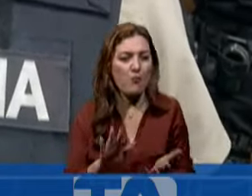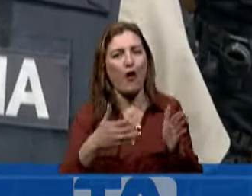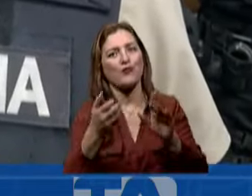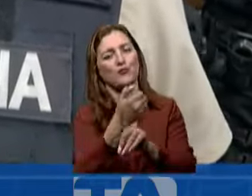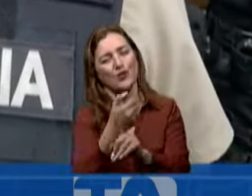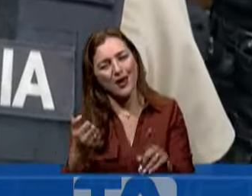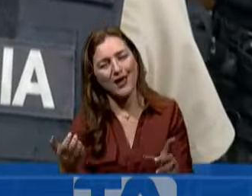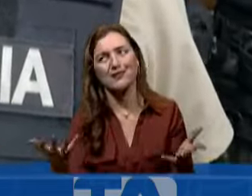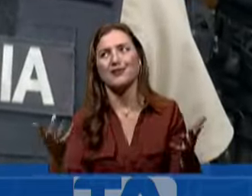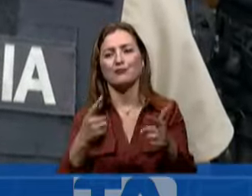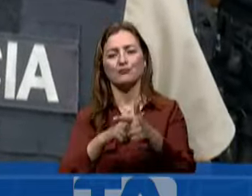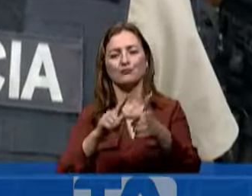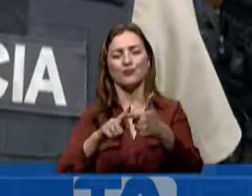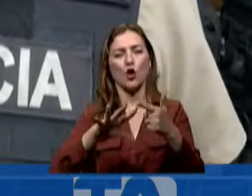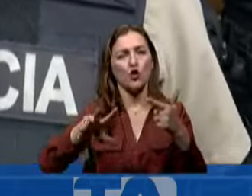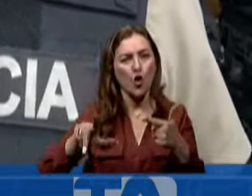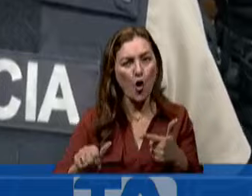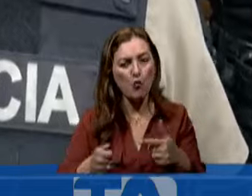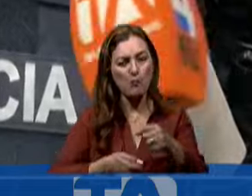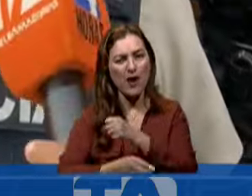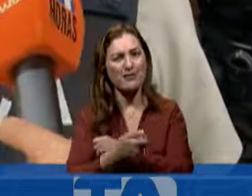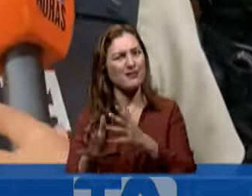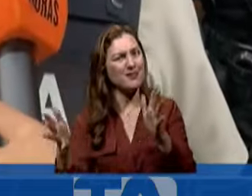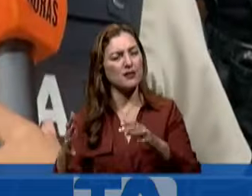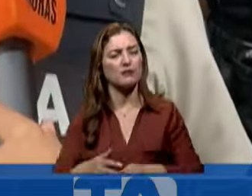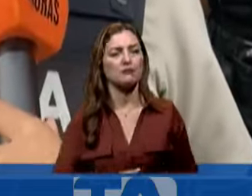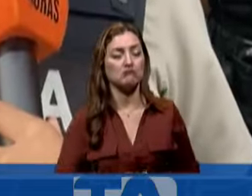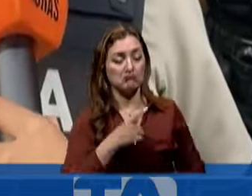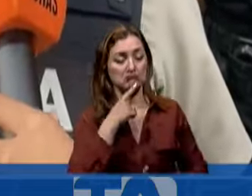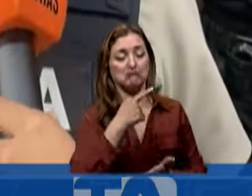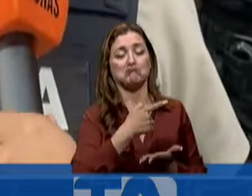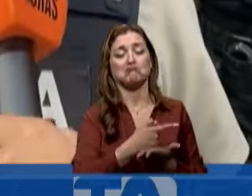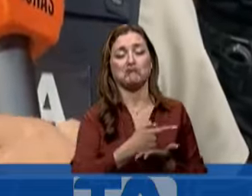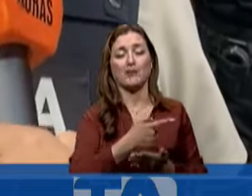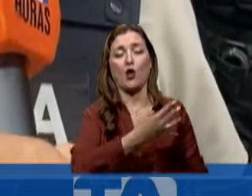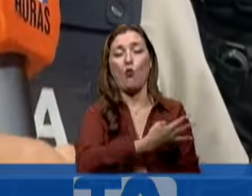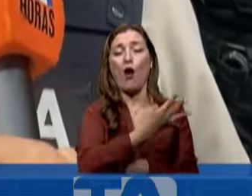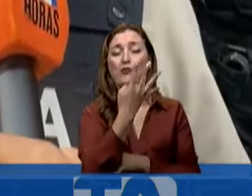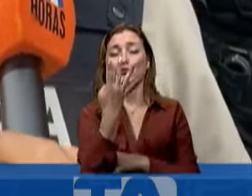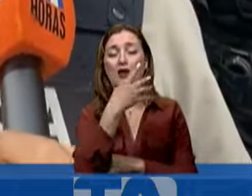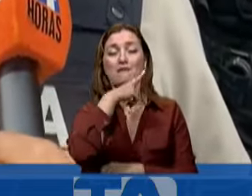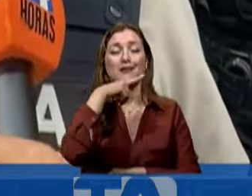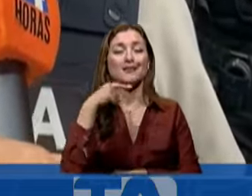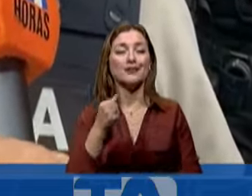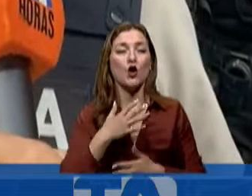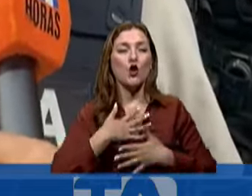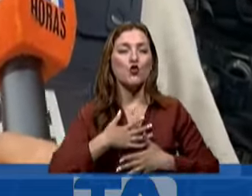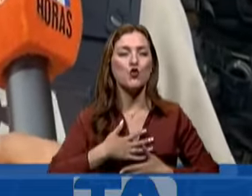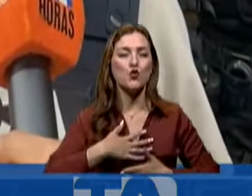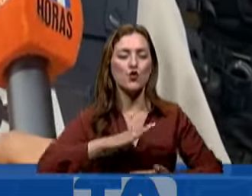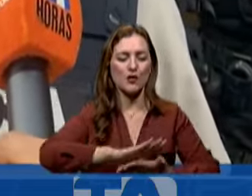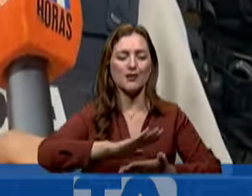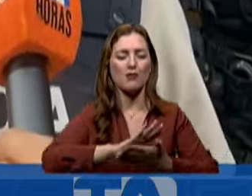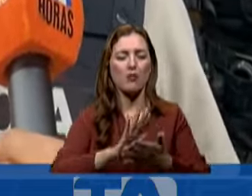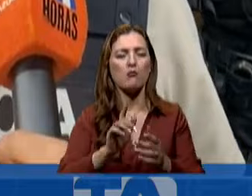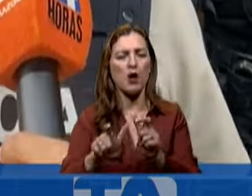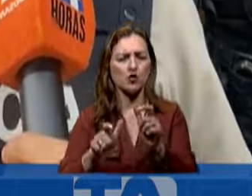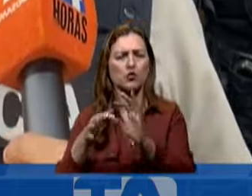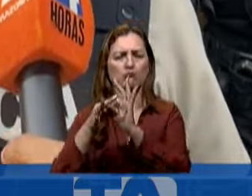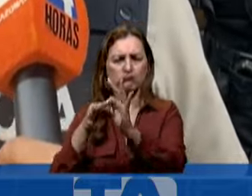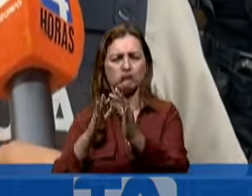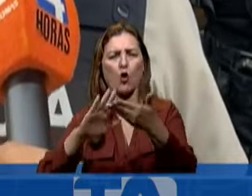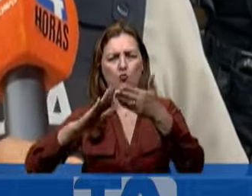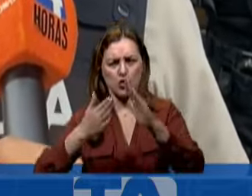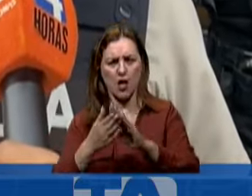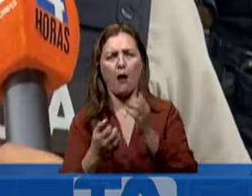muertes violentas, no se reportaron robos ni asesinatos. Así es, ha sido un feriado bastante tranquilo, pero también con la colaboración de la comunidad,